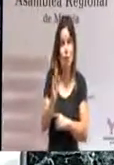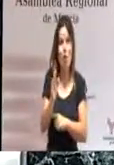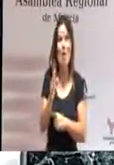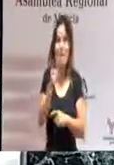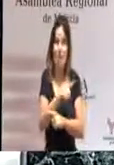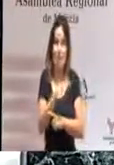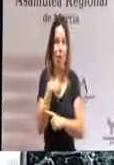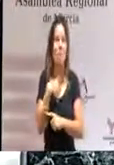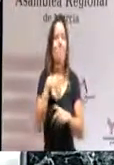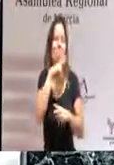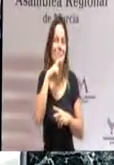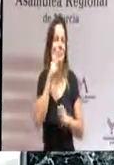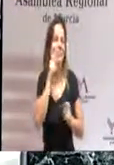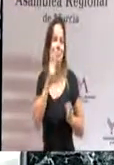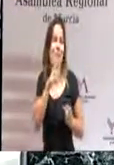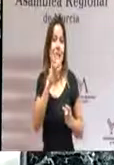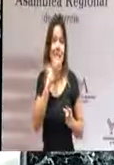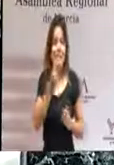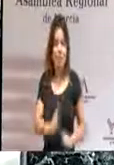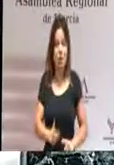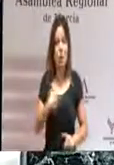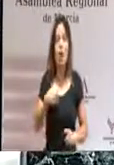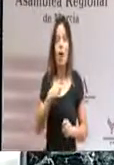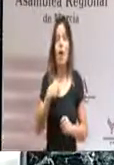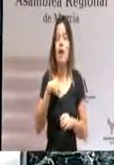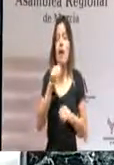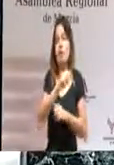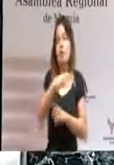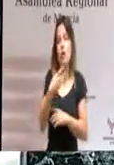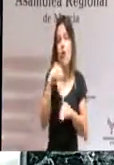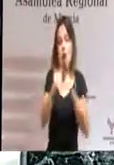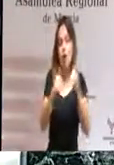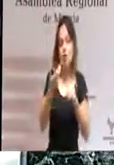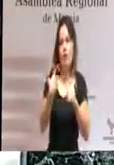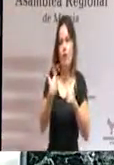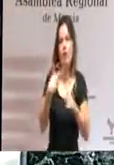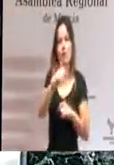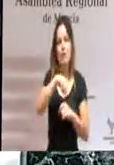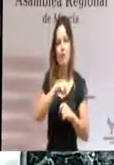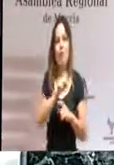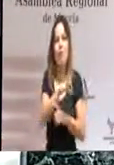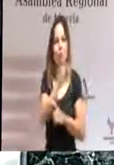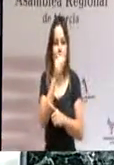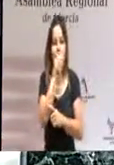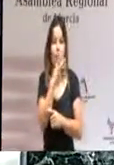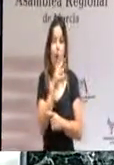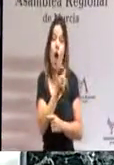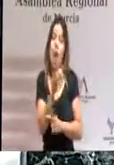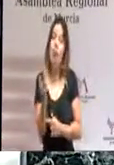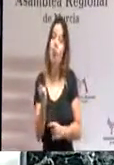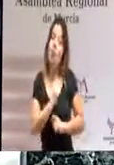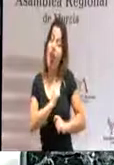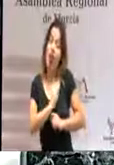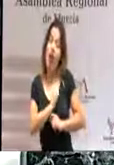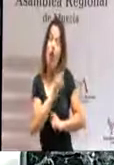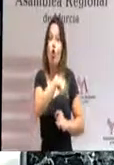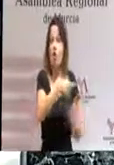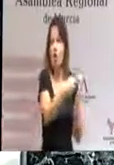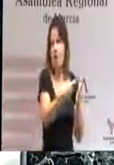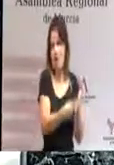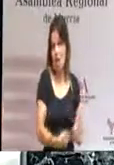así, difícilmente serían entendibles los resultados electorales que tanto nos dan a unos y tanto les quitan a todos los